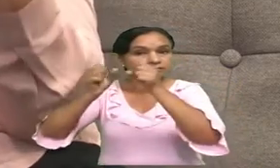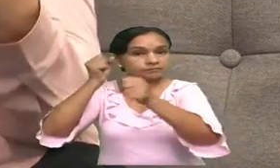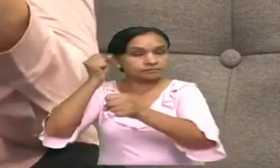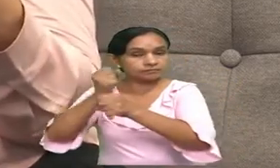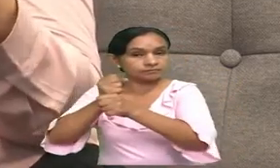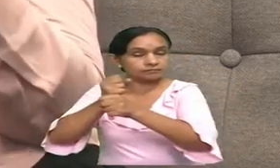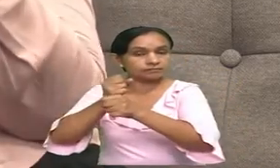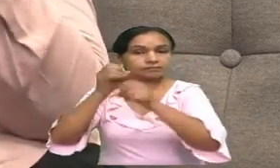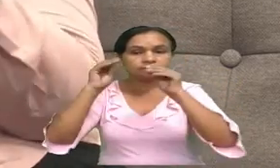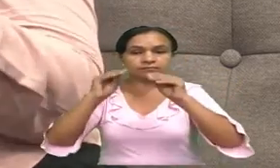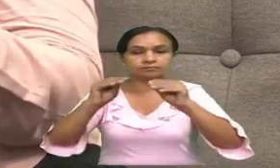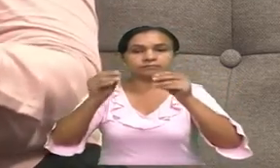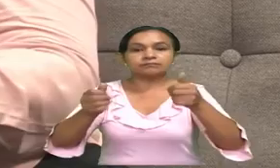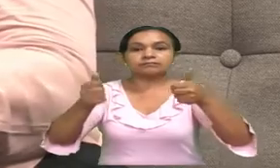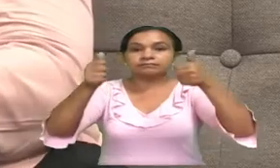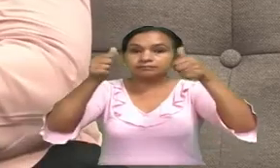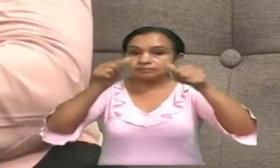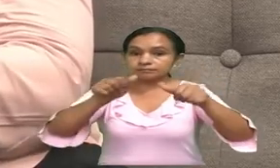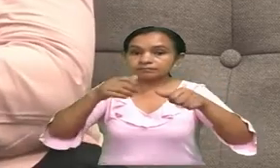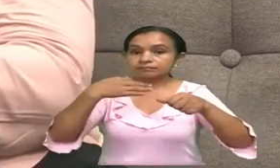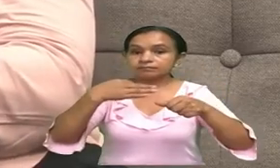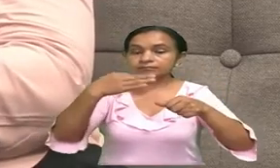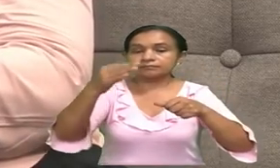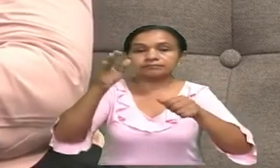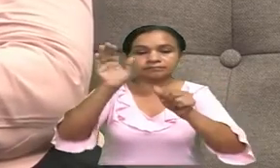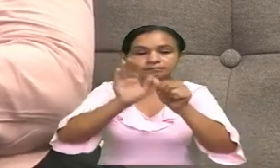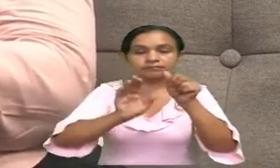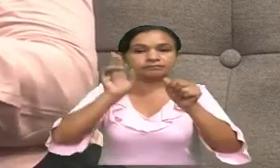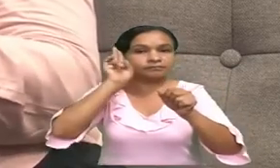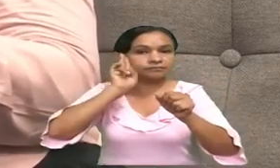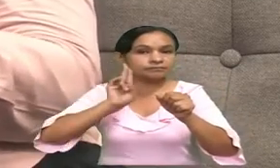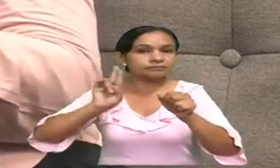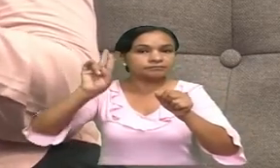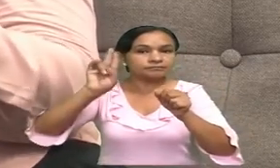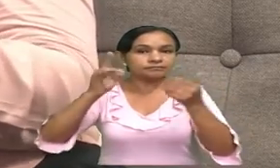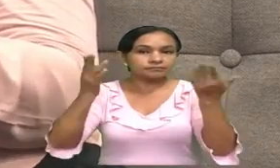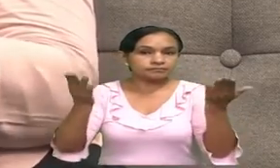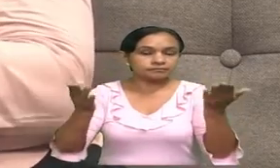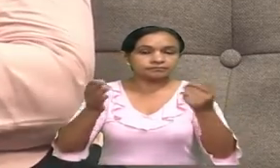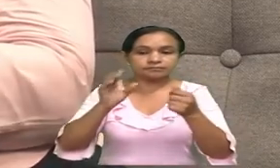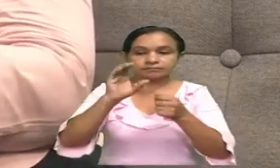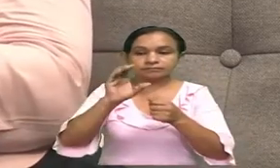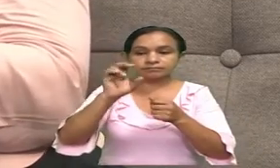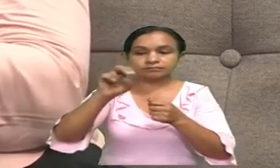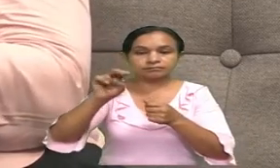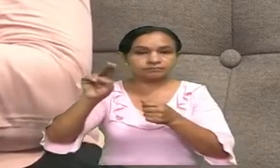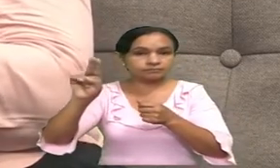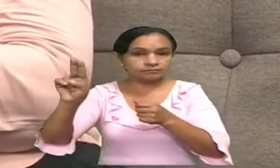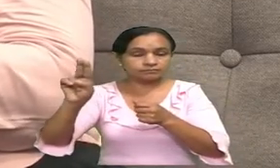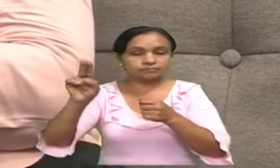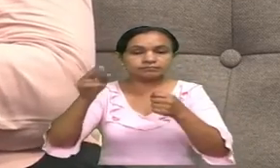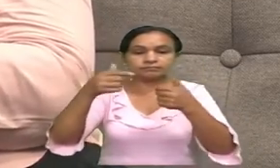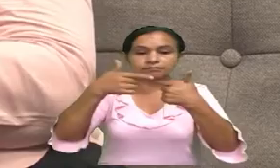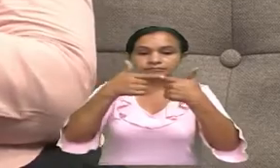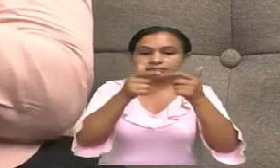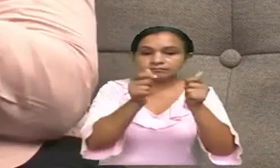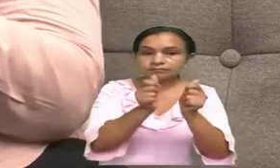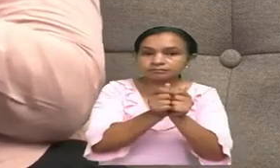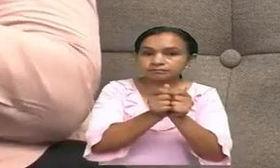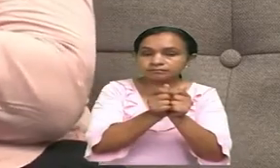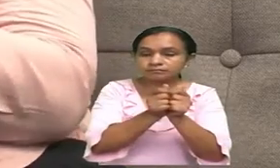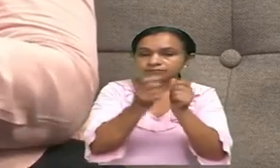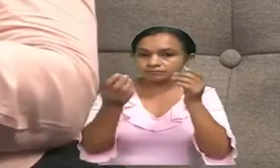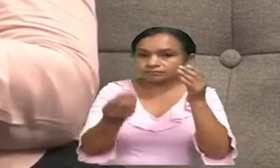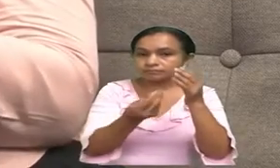los estamos formando de acuerdo a la perspectiva de cada universidad. Entonces, desde el CNU hemos conformado una comisión que se